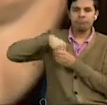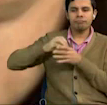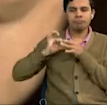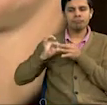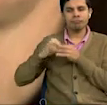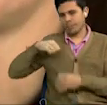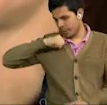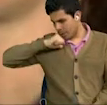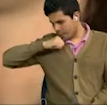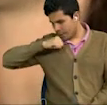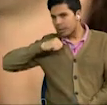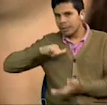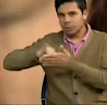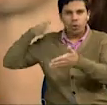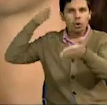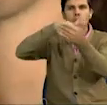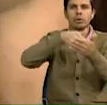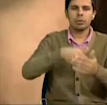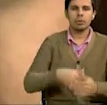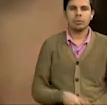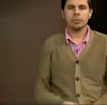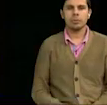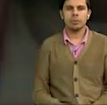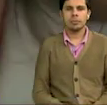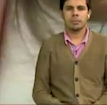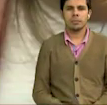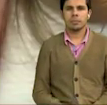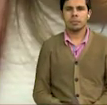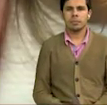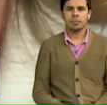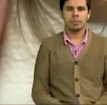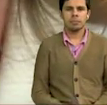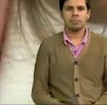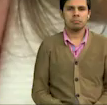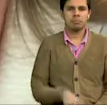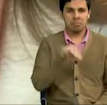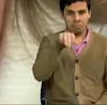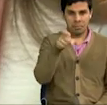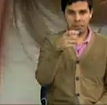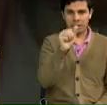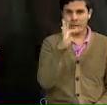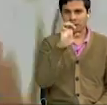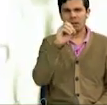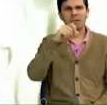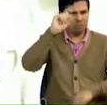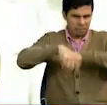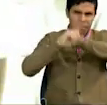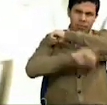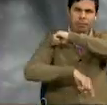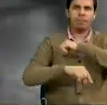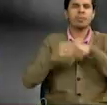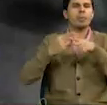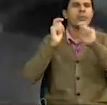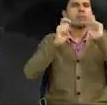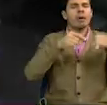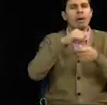de que iban al operativo. Que él pague. Es todo lo que yo pido. Se llamaba alias